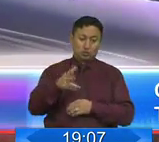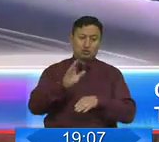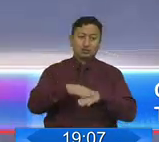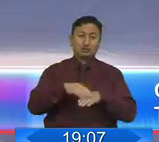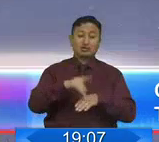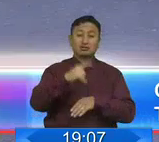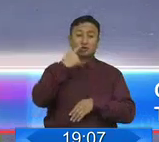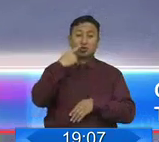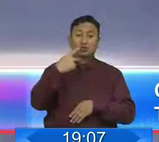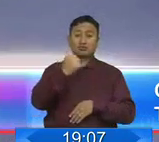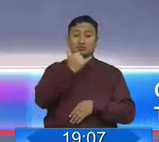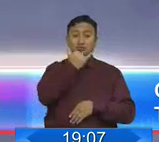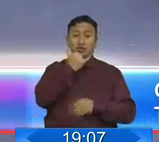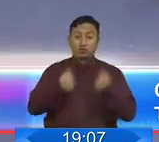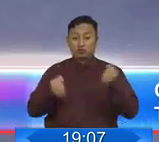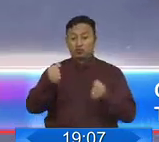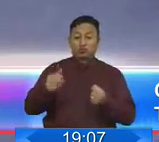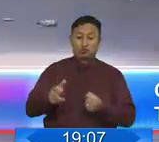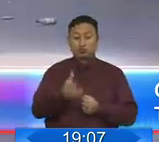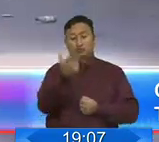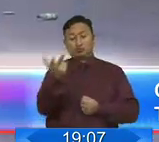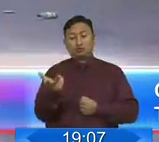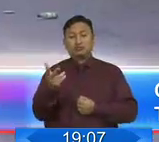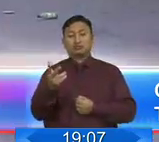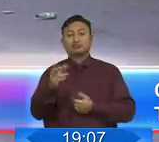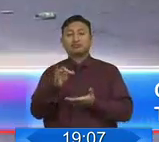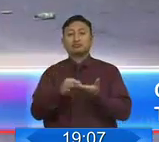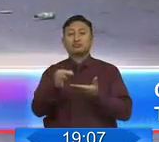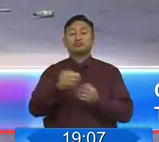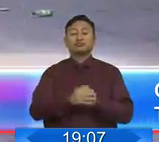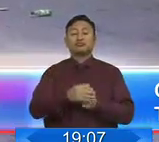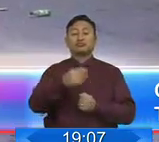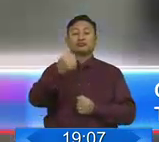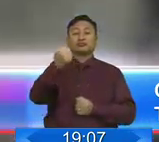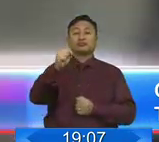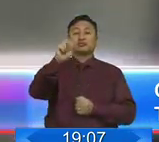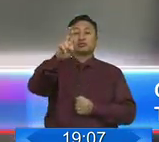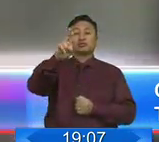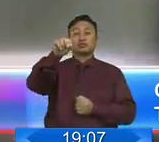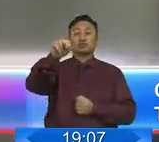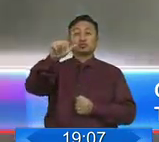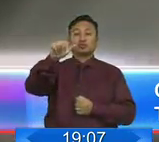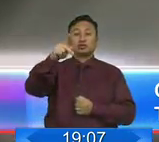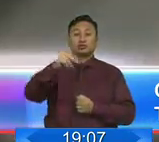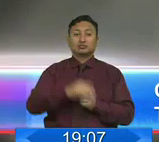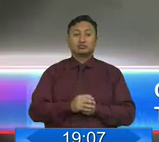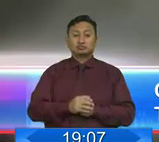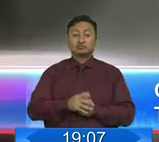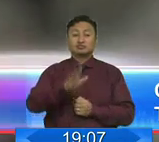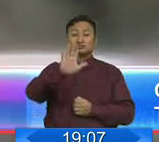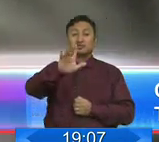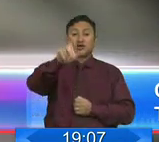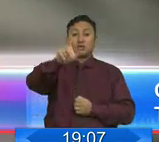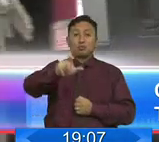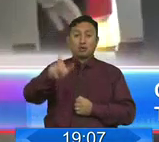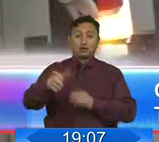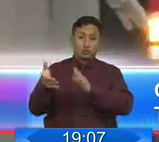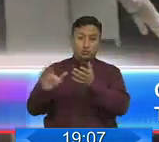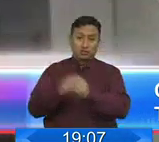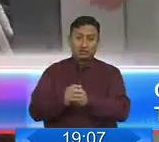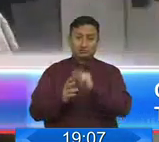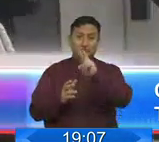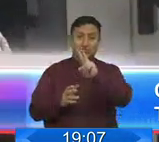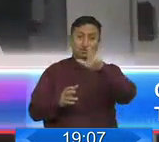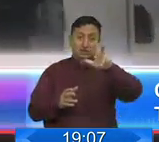se habría volcado en el sector de Sunac, parroquia o asuntos en Chimborazo. Producto del accidente, 5 personas fallecieron y 23